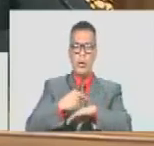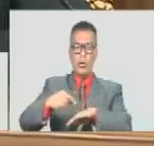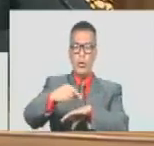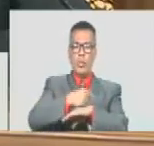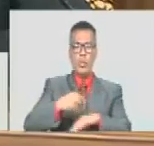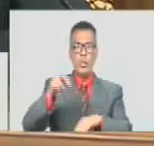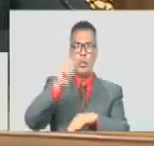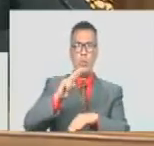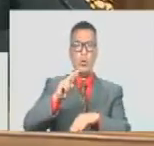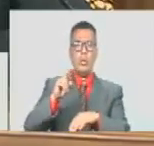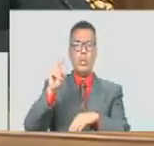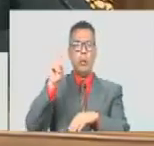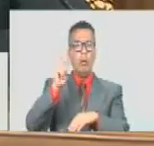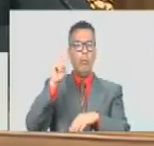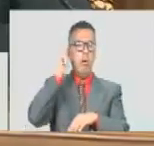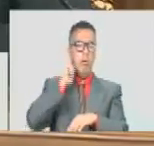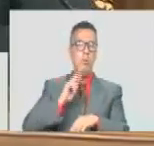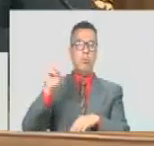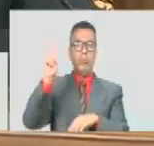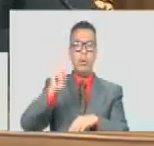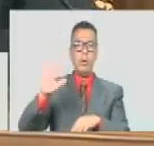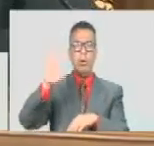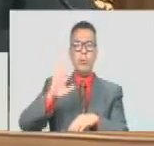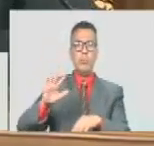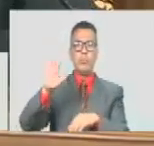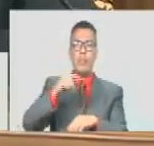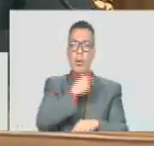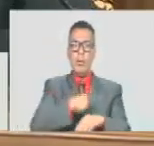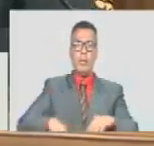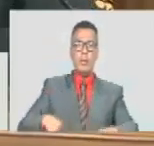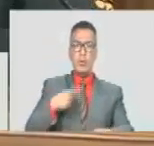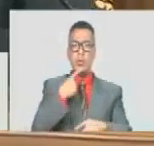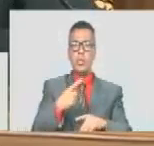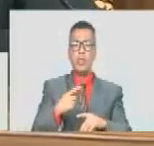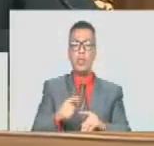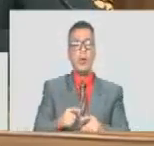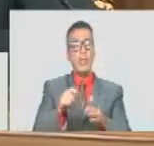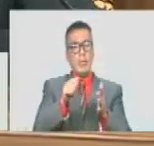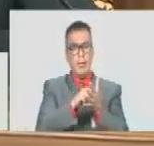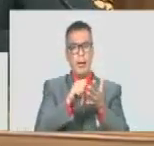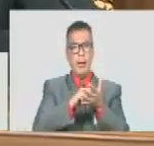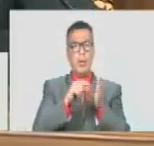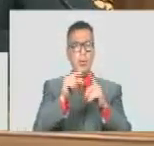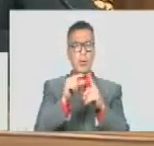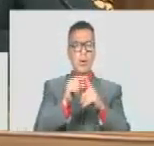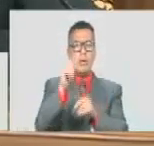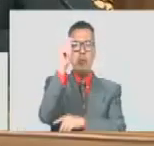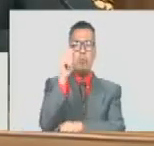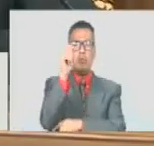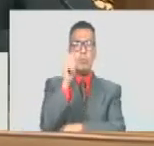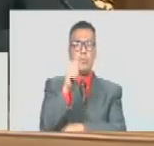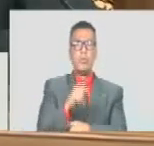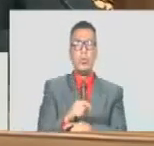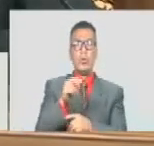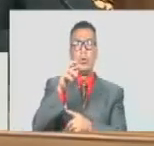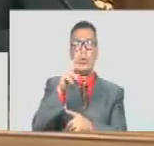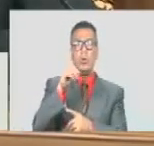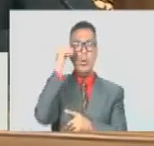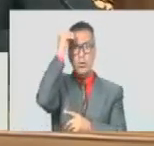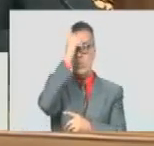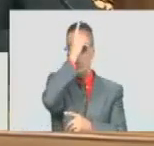de la República Bolivariana de Venezuela. El presidente confirió el derecho de palabra a los diputados